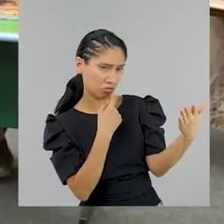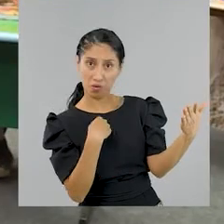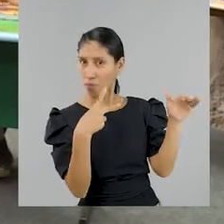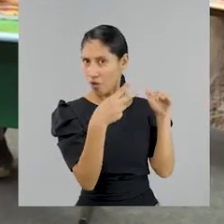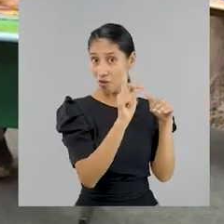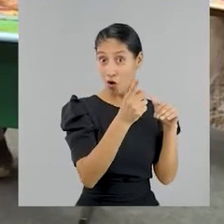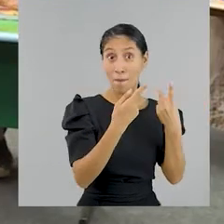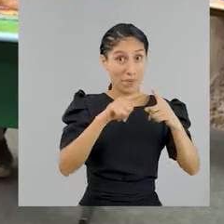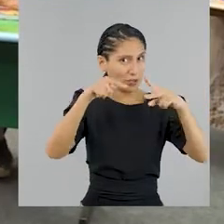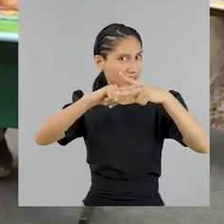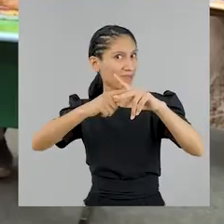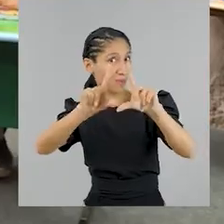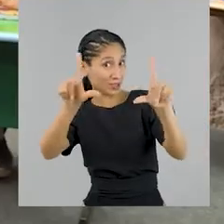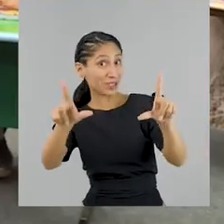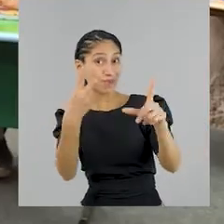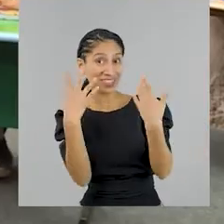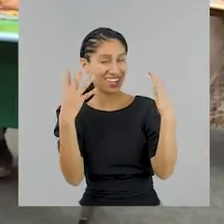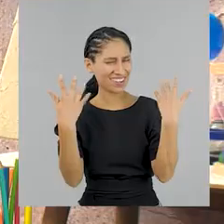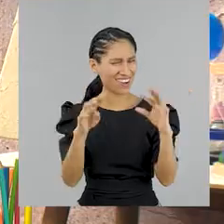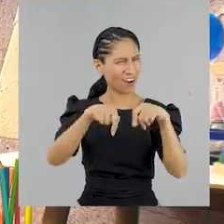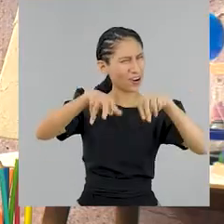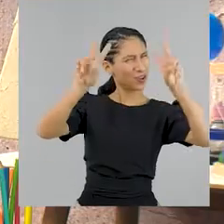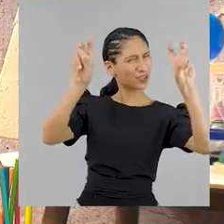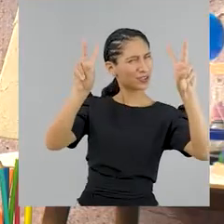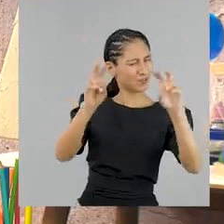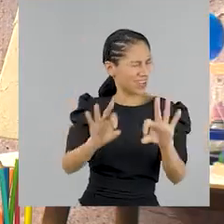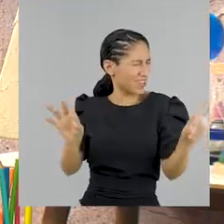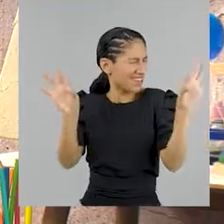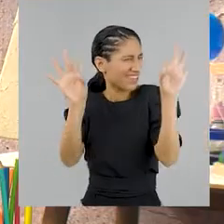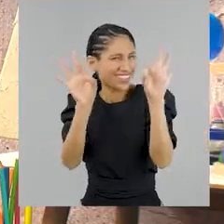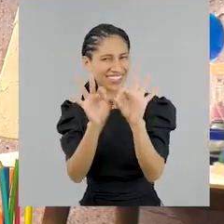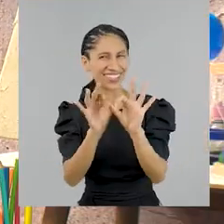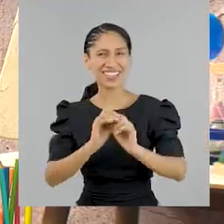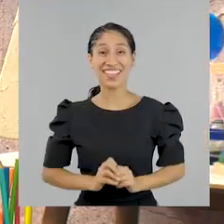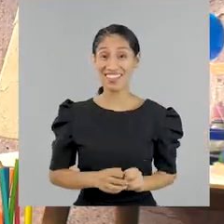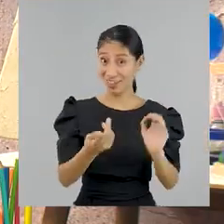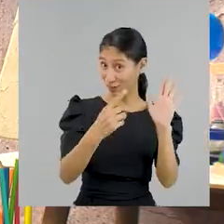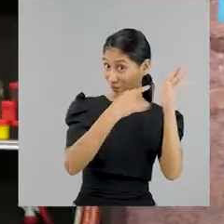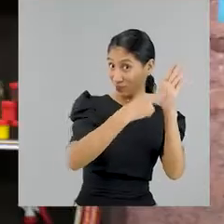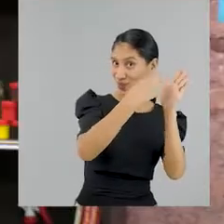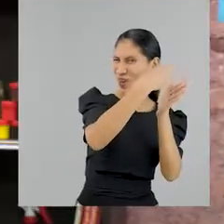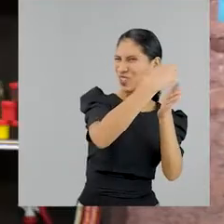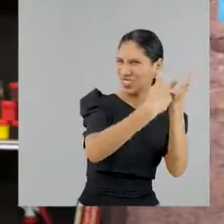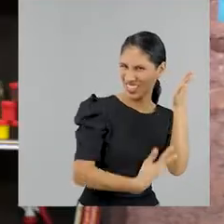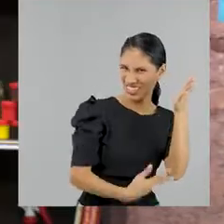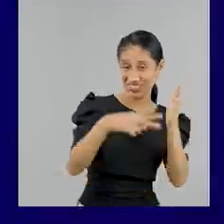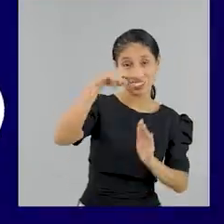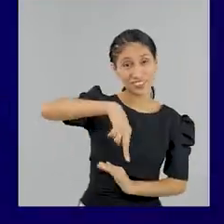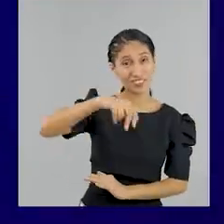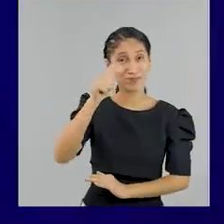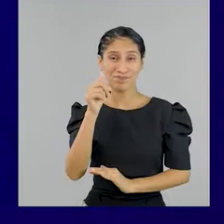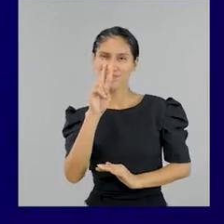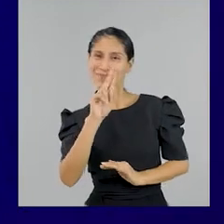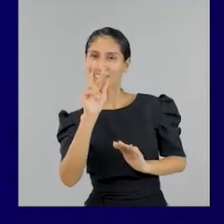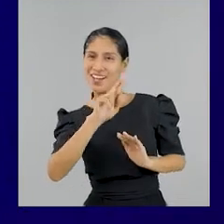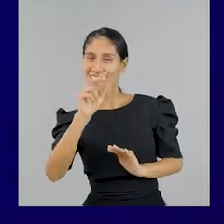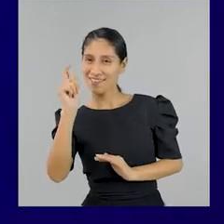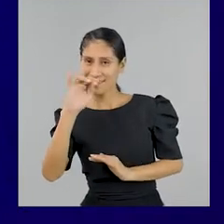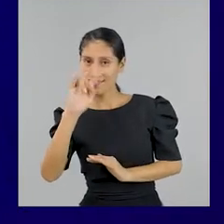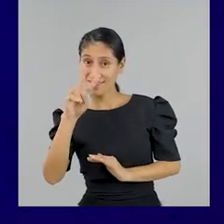lectura, pero debemos iniciar con la sesión de hoy. Tendremos un tema interesante para este día. Los textos